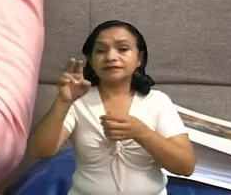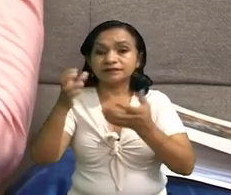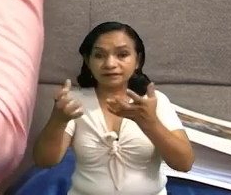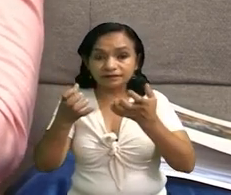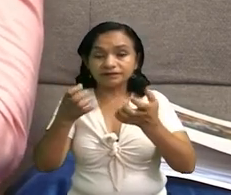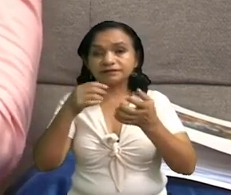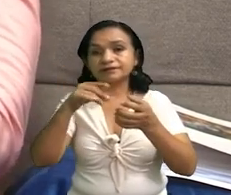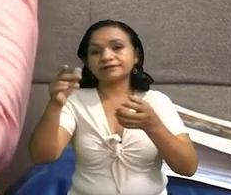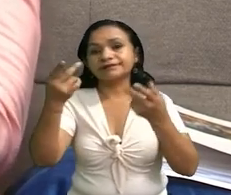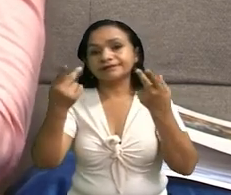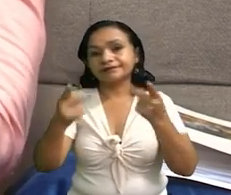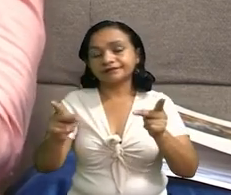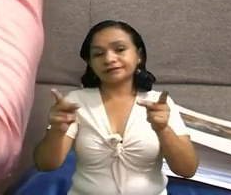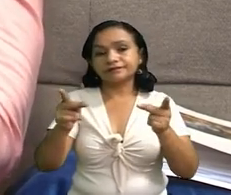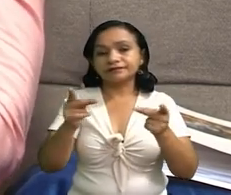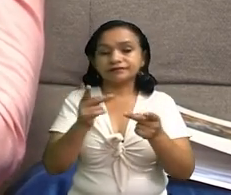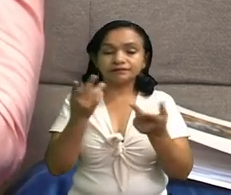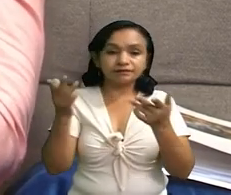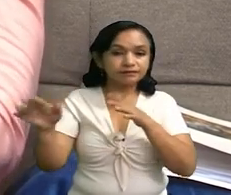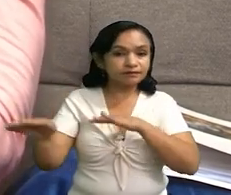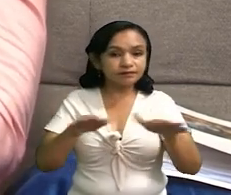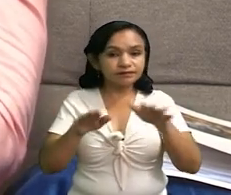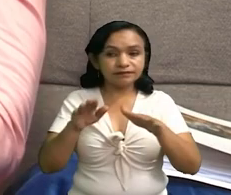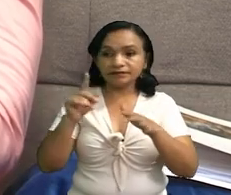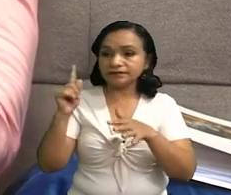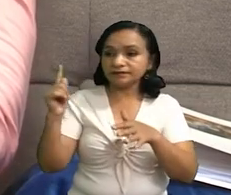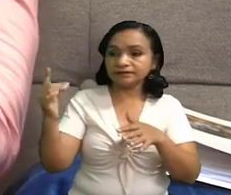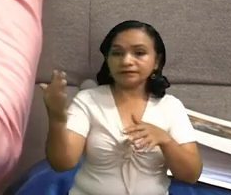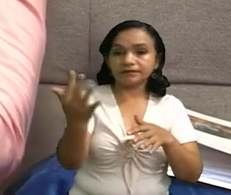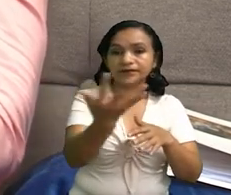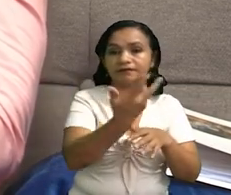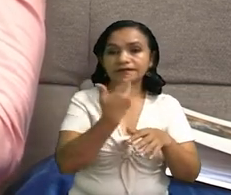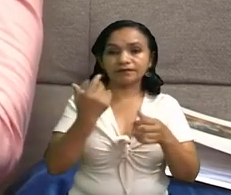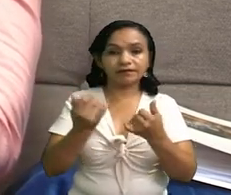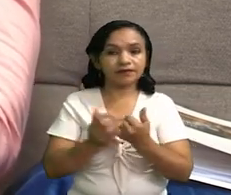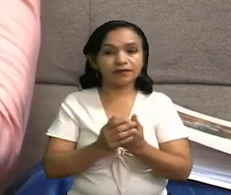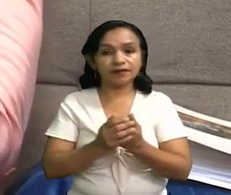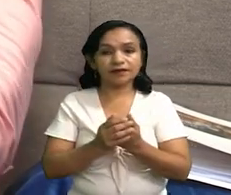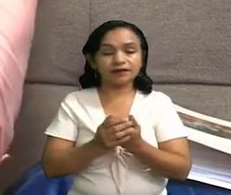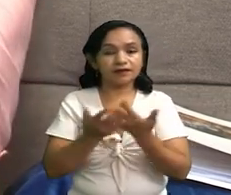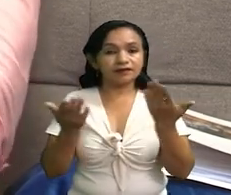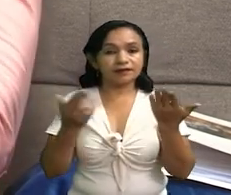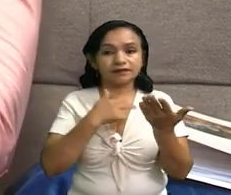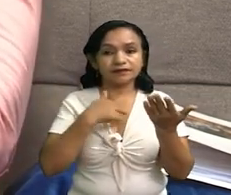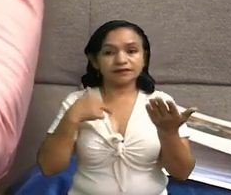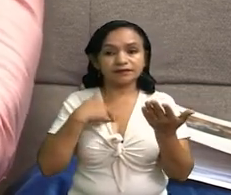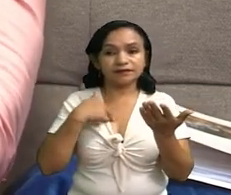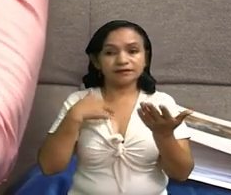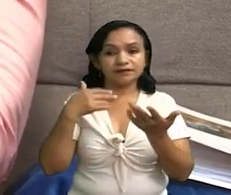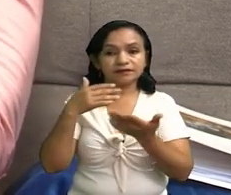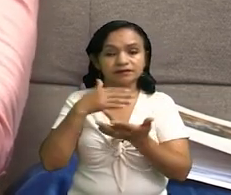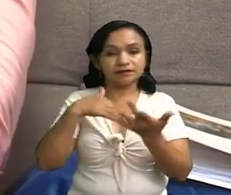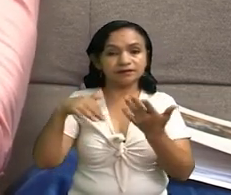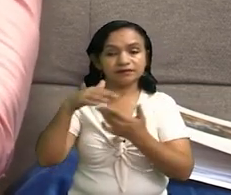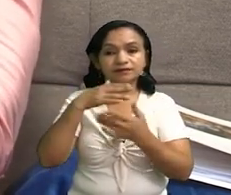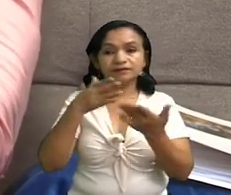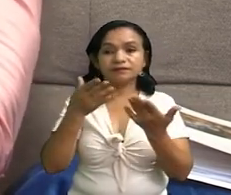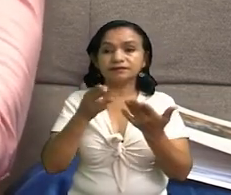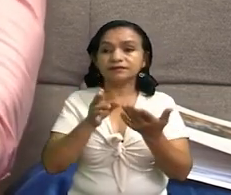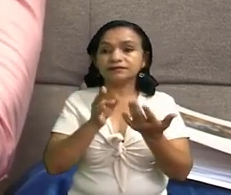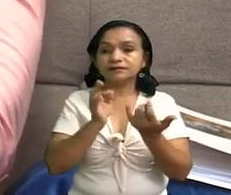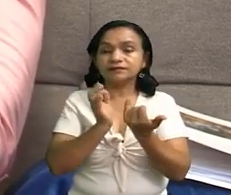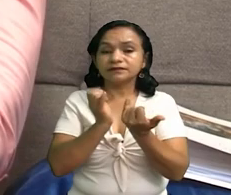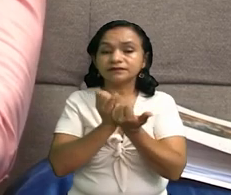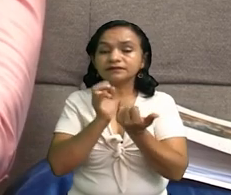pero lamentablemente pues no se podía, porque también íbamos desde la relación que ha desarrollado